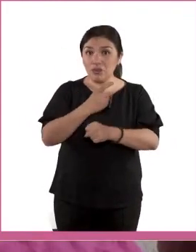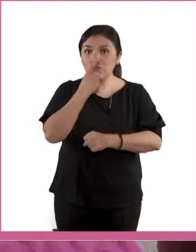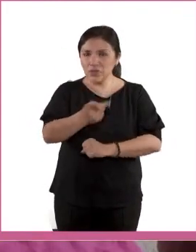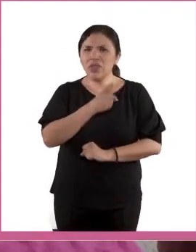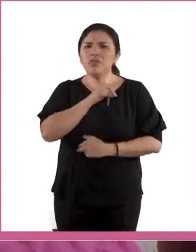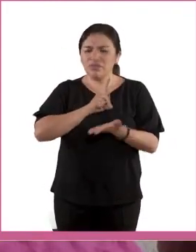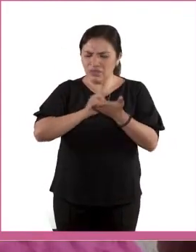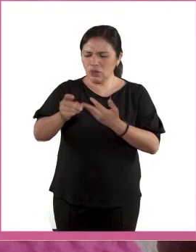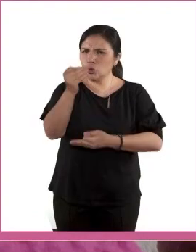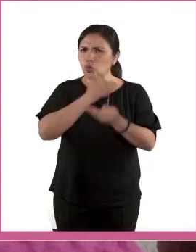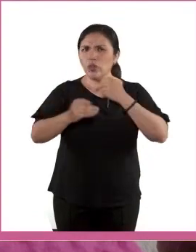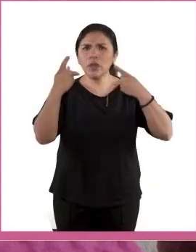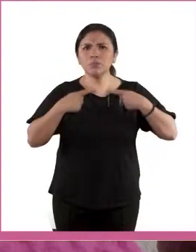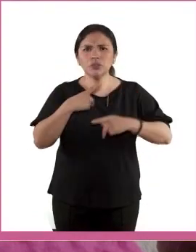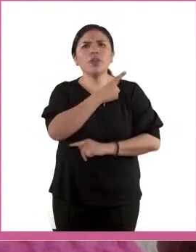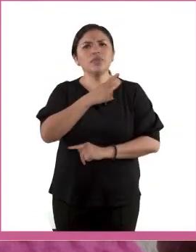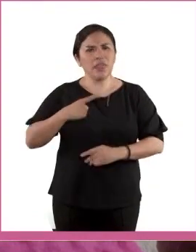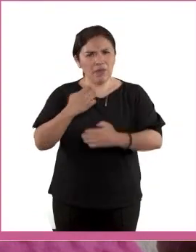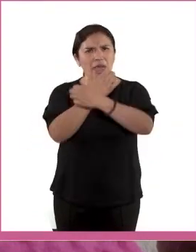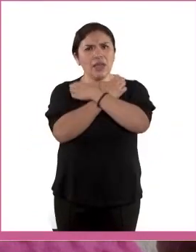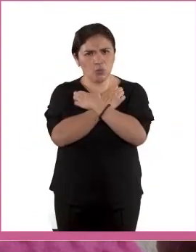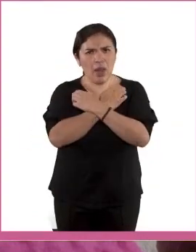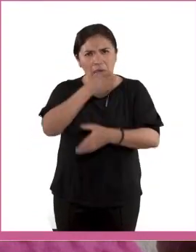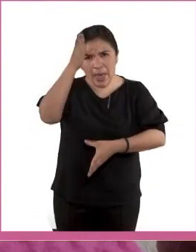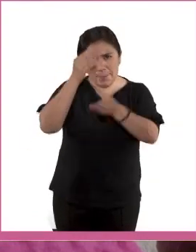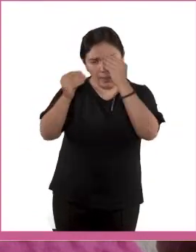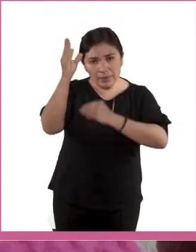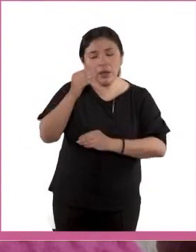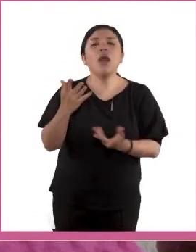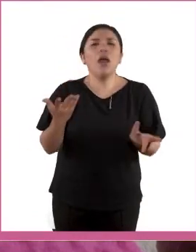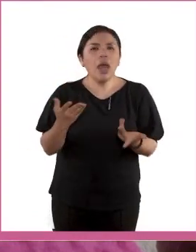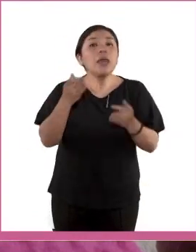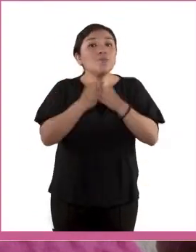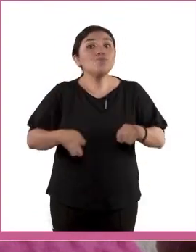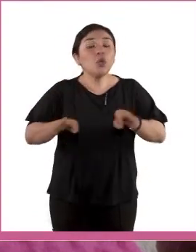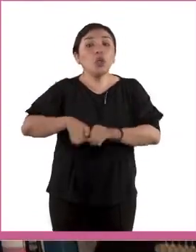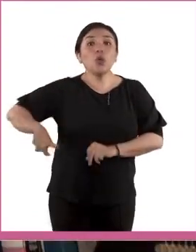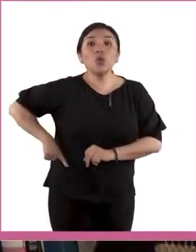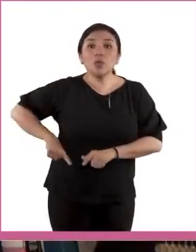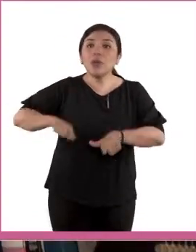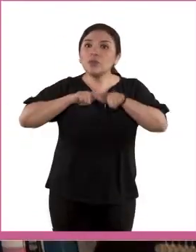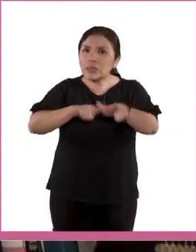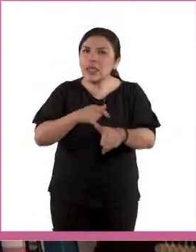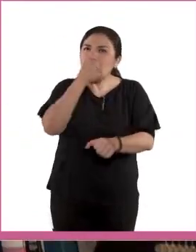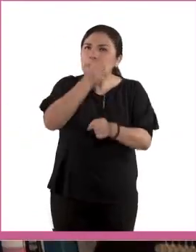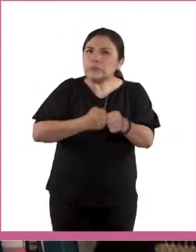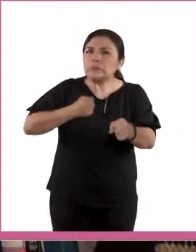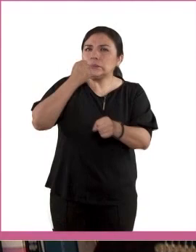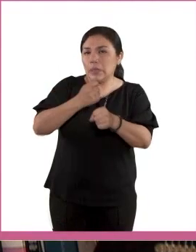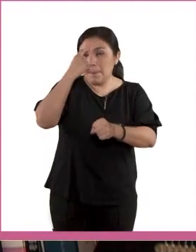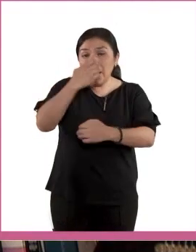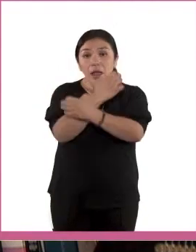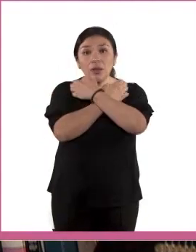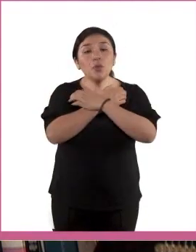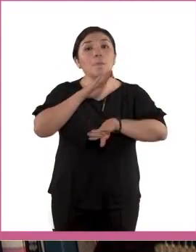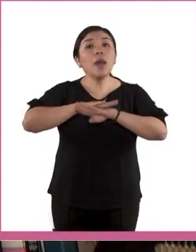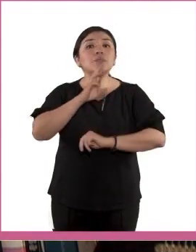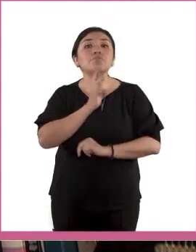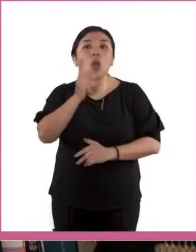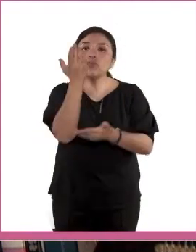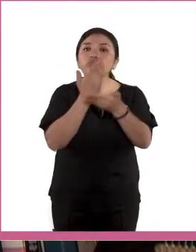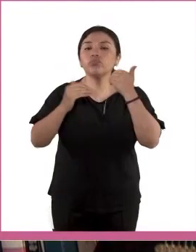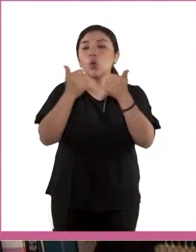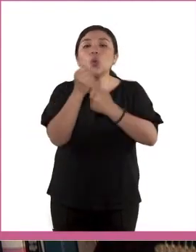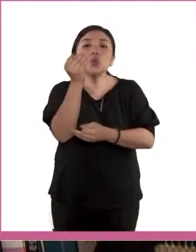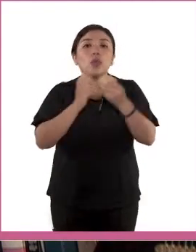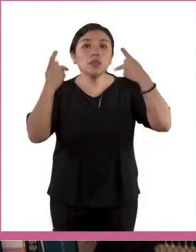artículo 3 establece el derecho de todo individuo a recibir educación, entonces es importante que el Estado siga trabajando para una educación cada